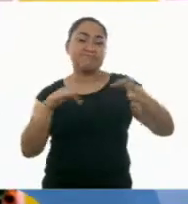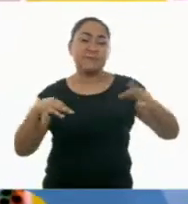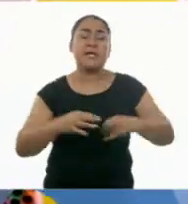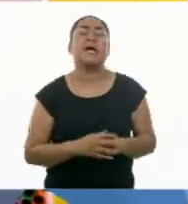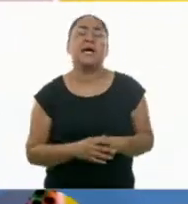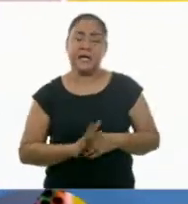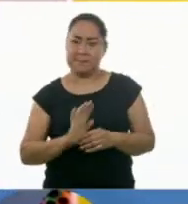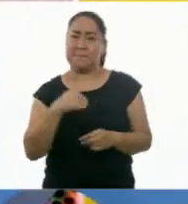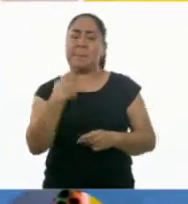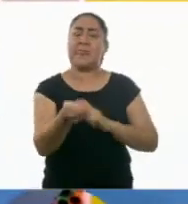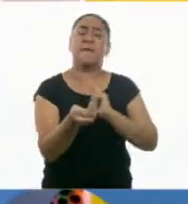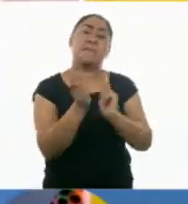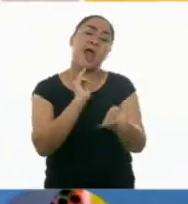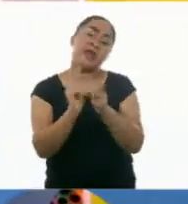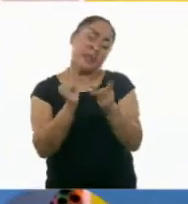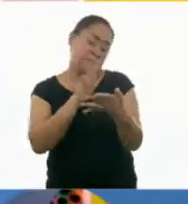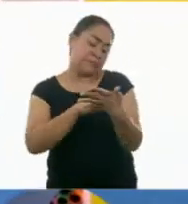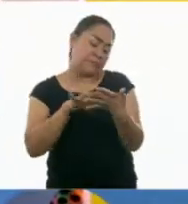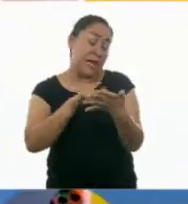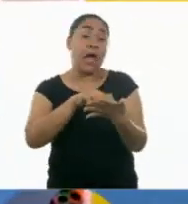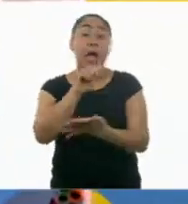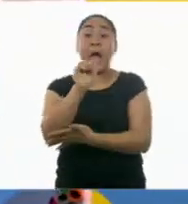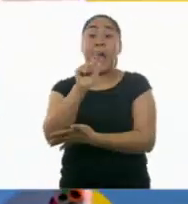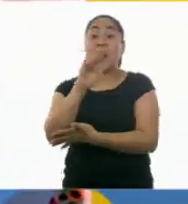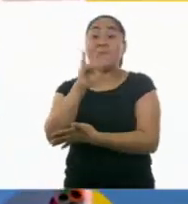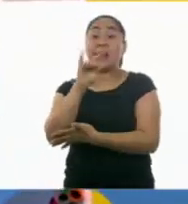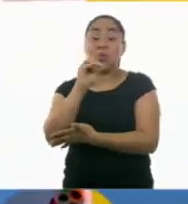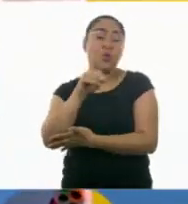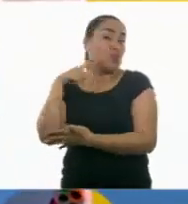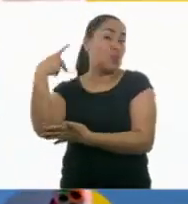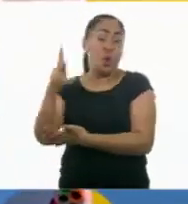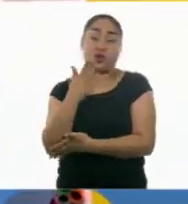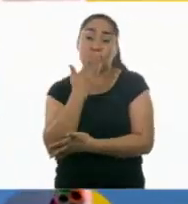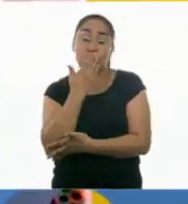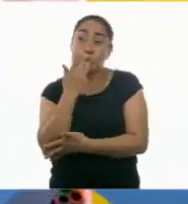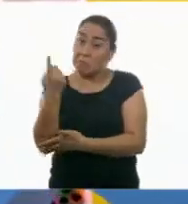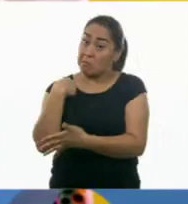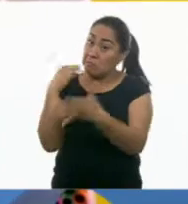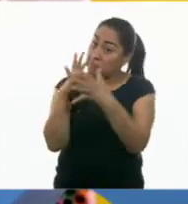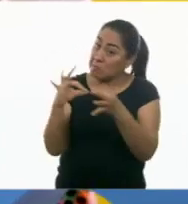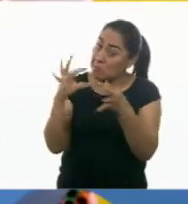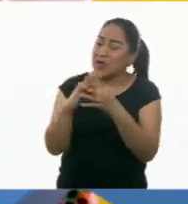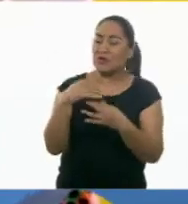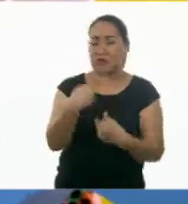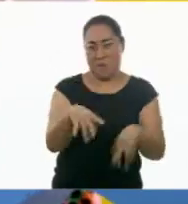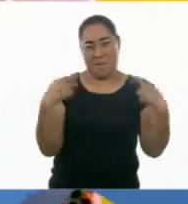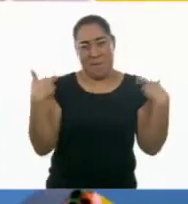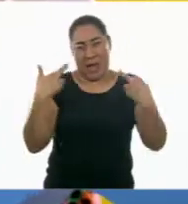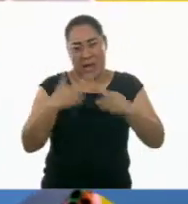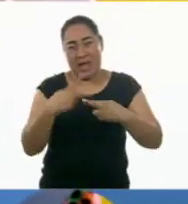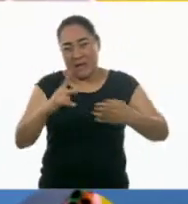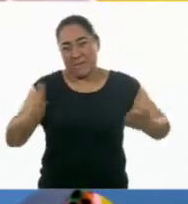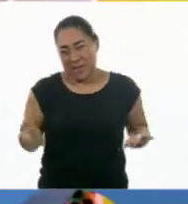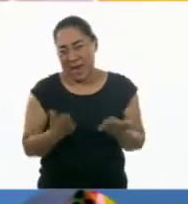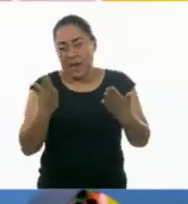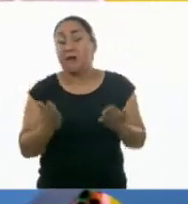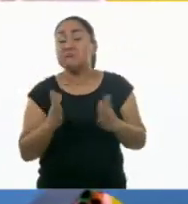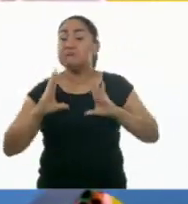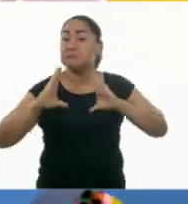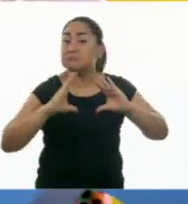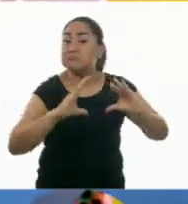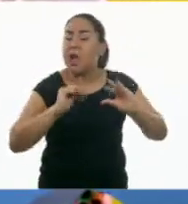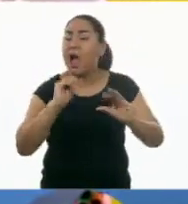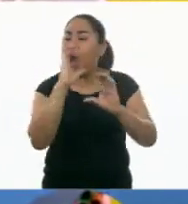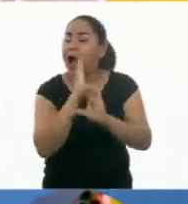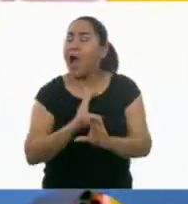Les voy a platicar que Alberto, de Sonora, nos platica que su maestra de danza le enseñó una canción muy